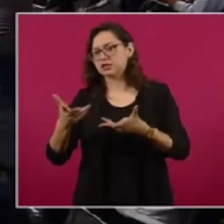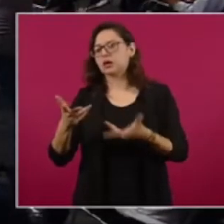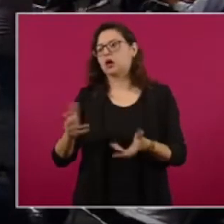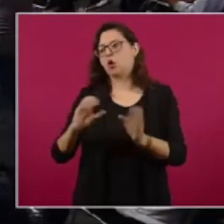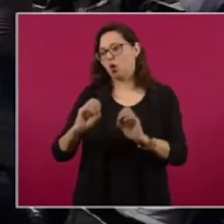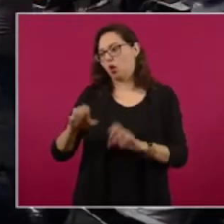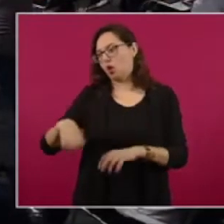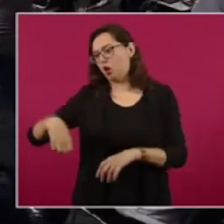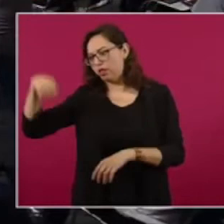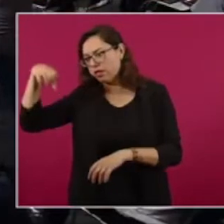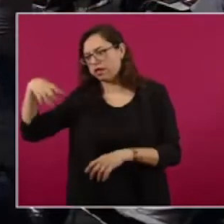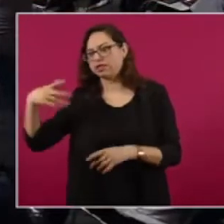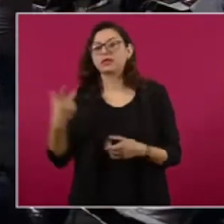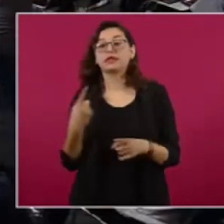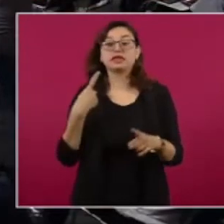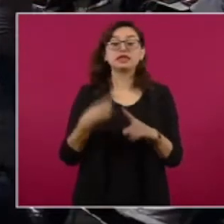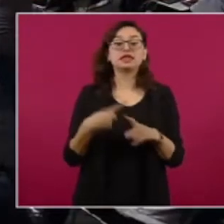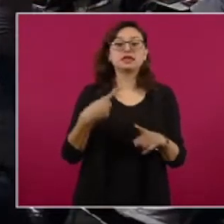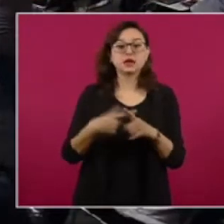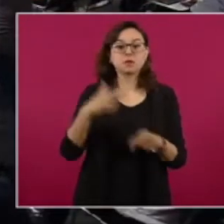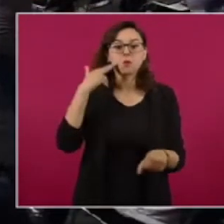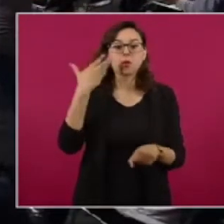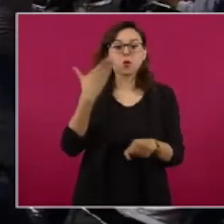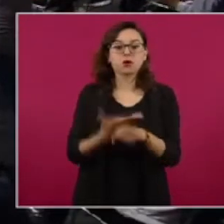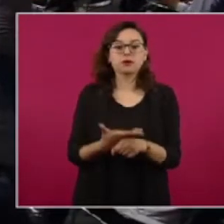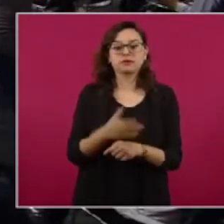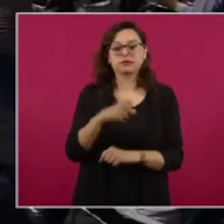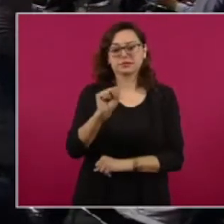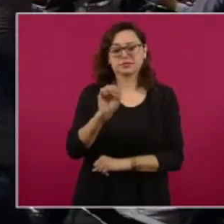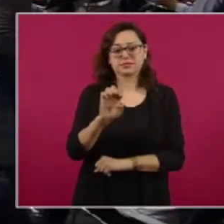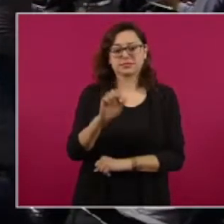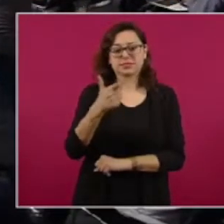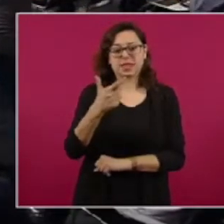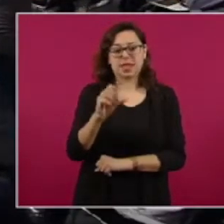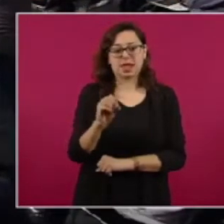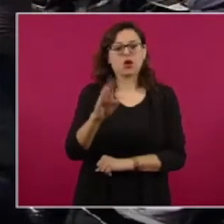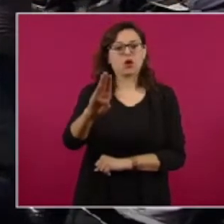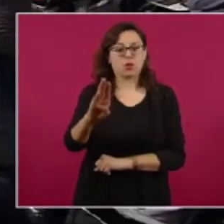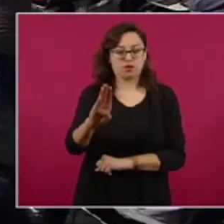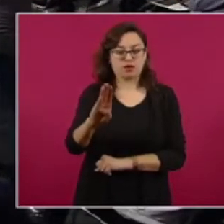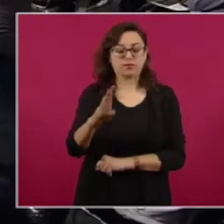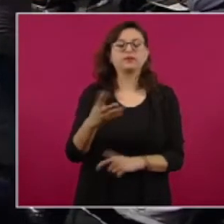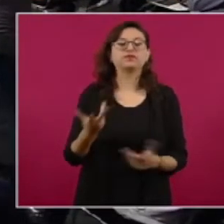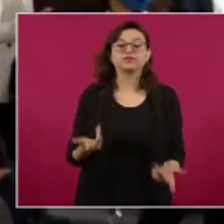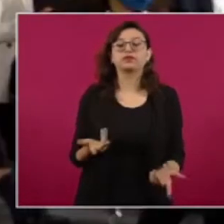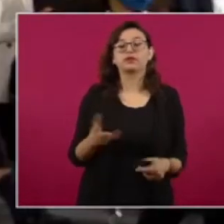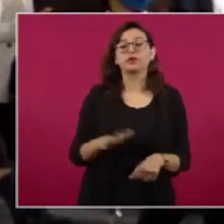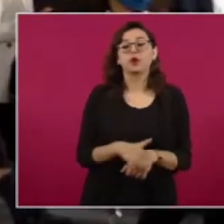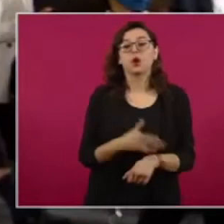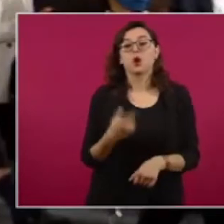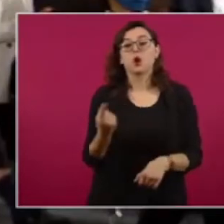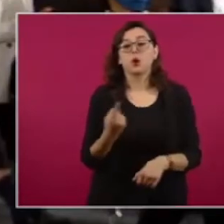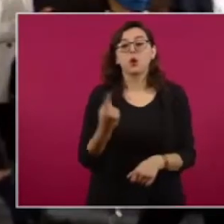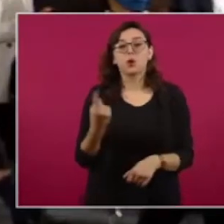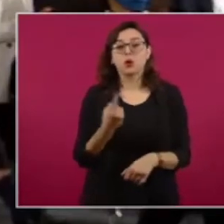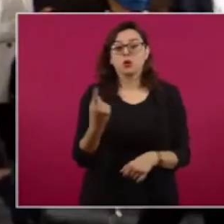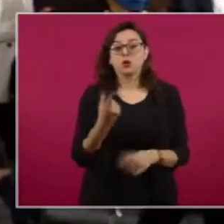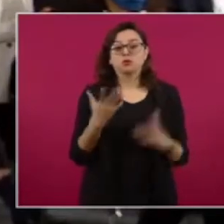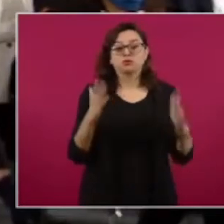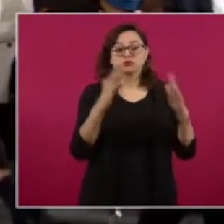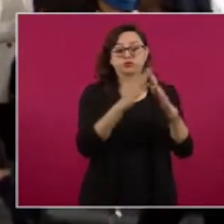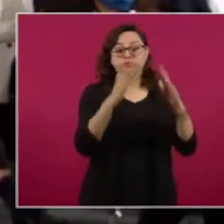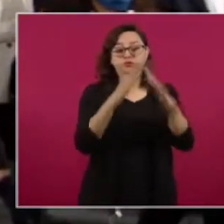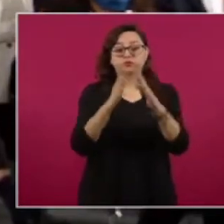importa, están regulados por la Secretaría de Gobernación, porque se trata en este caso de albergues que